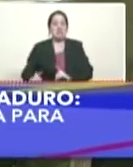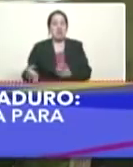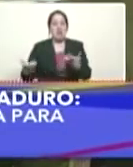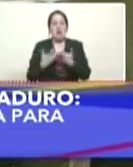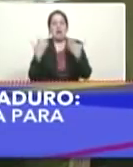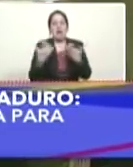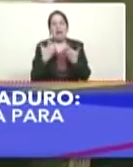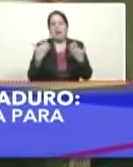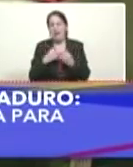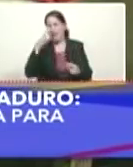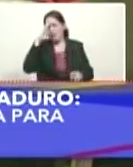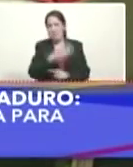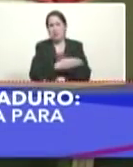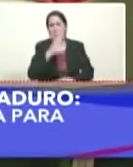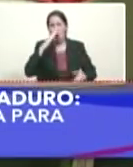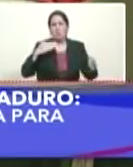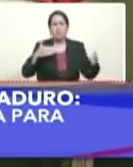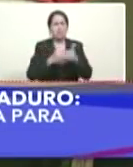venezuela'